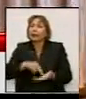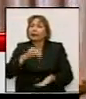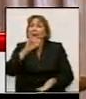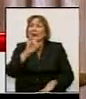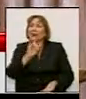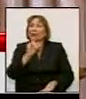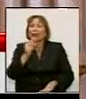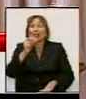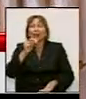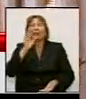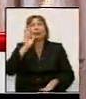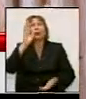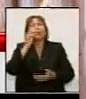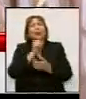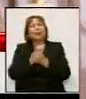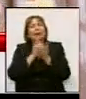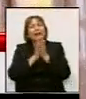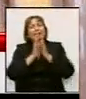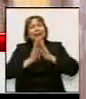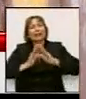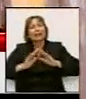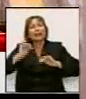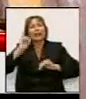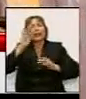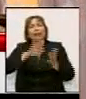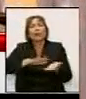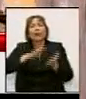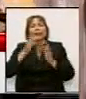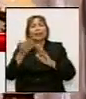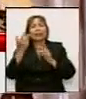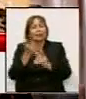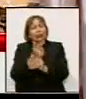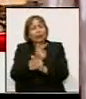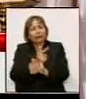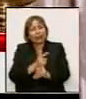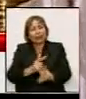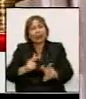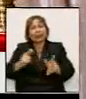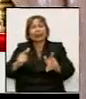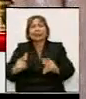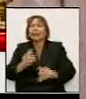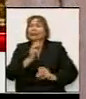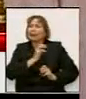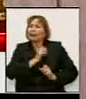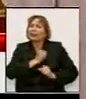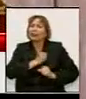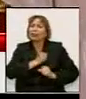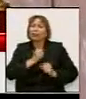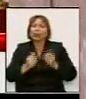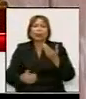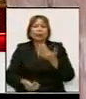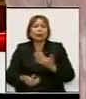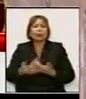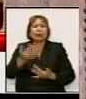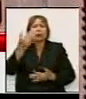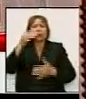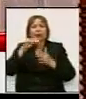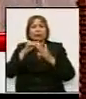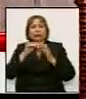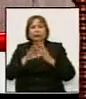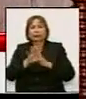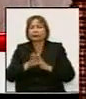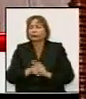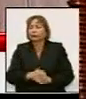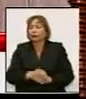tu pasión y muerte, te dignes librarlo de las penas del purgatorio.